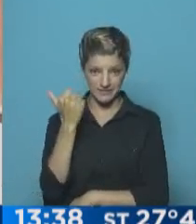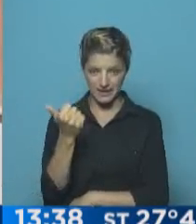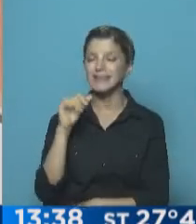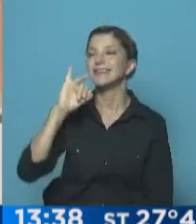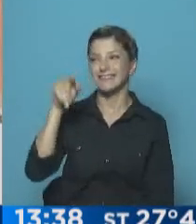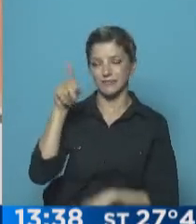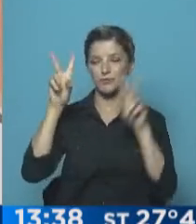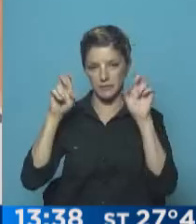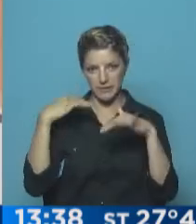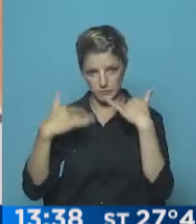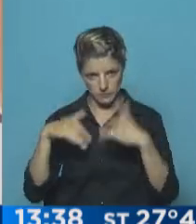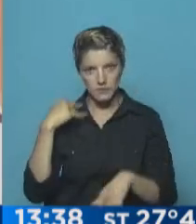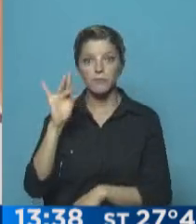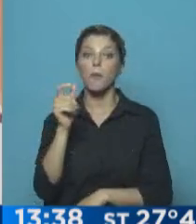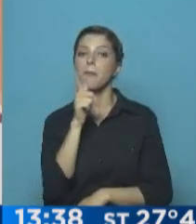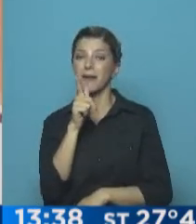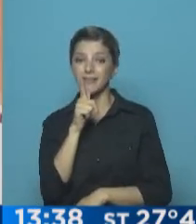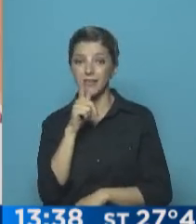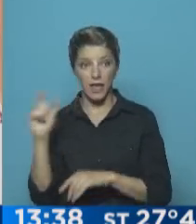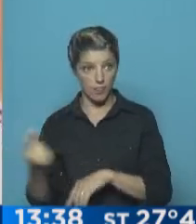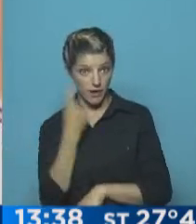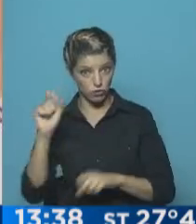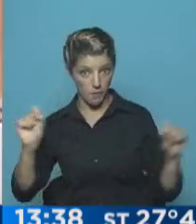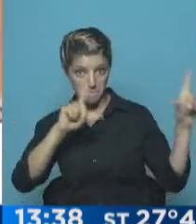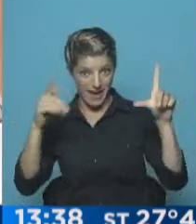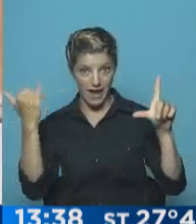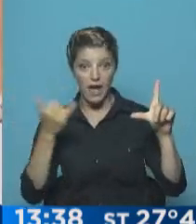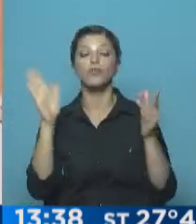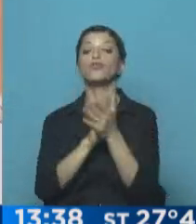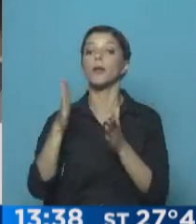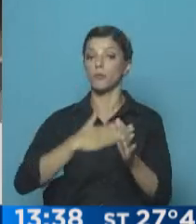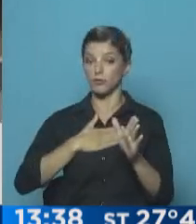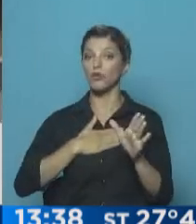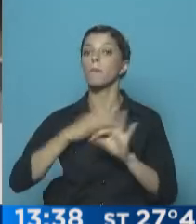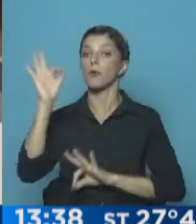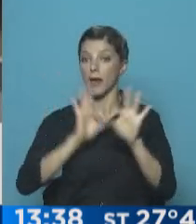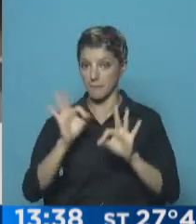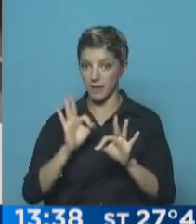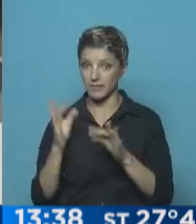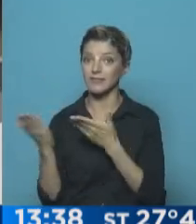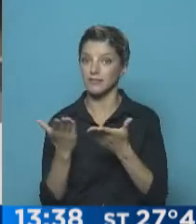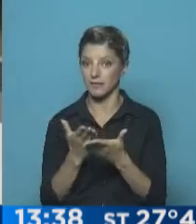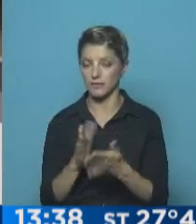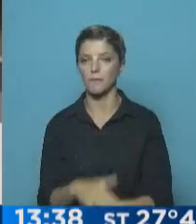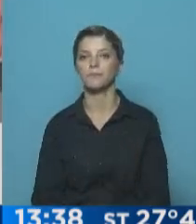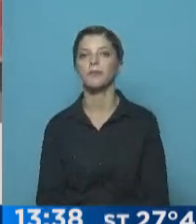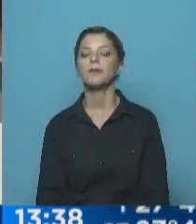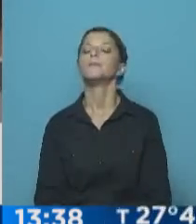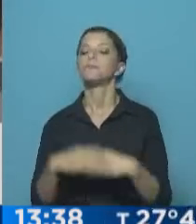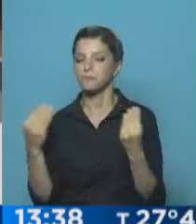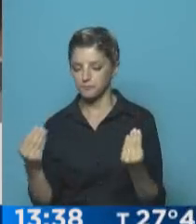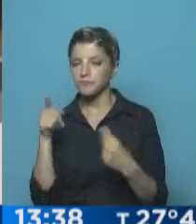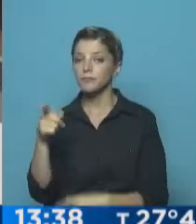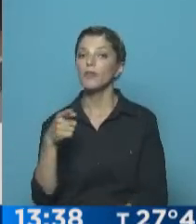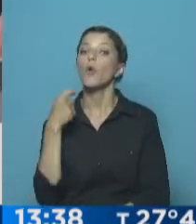complejo vamos creo que el señor director tiene una placa respecto a nuestro programa de asistencia previsional cuanos vos Cómo es el detalle el tema es así tiene una